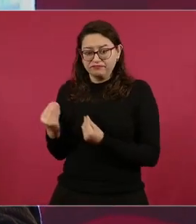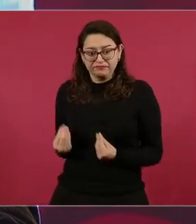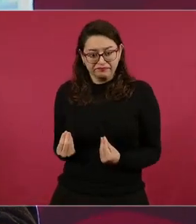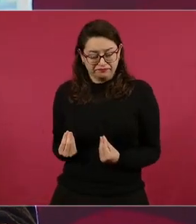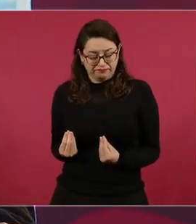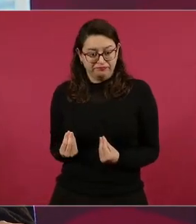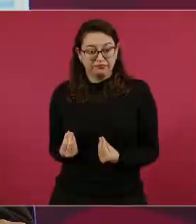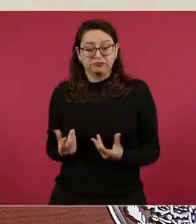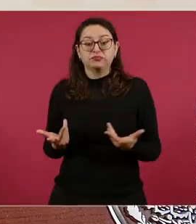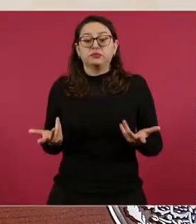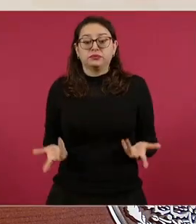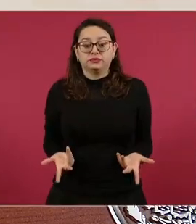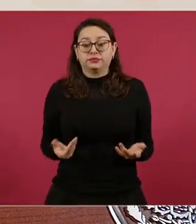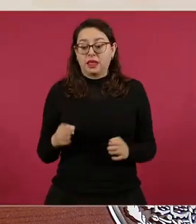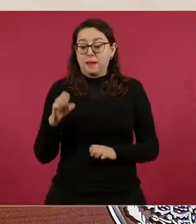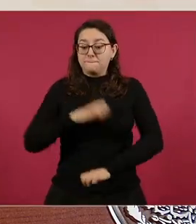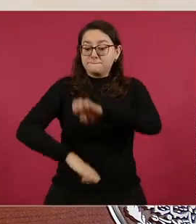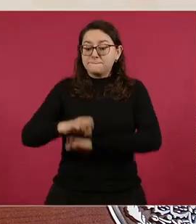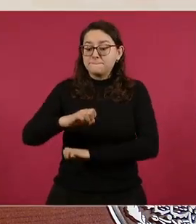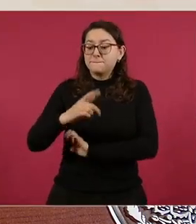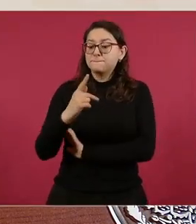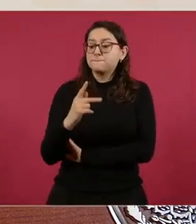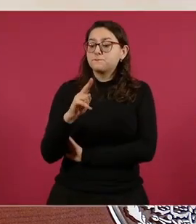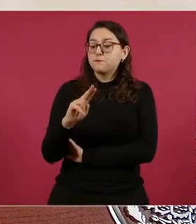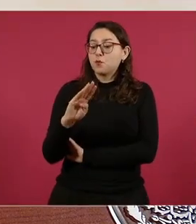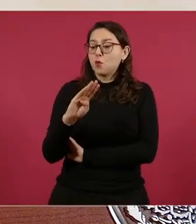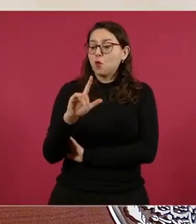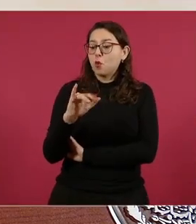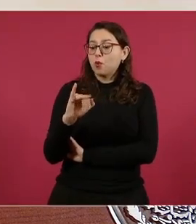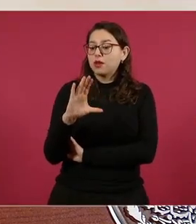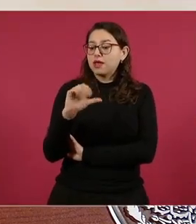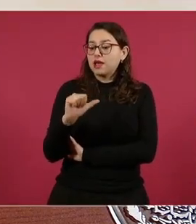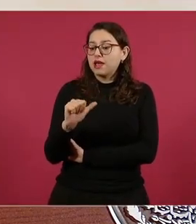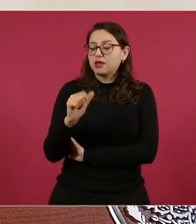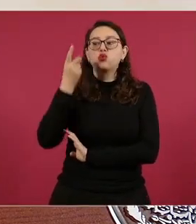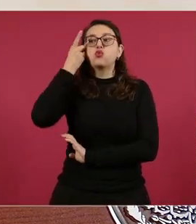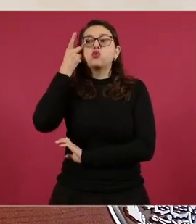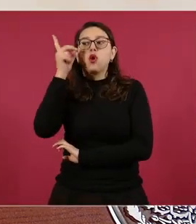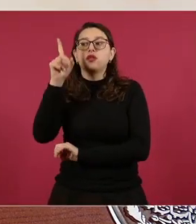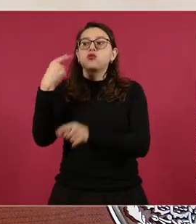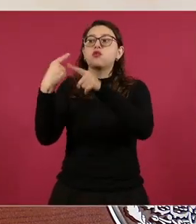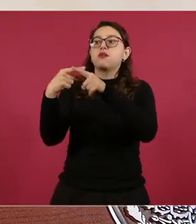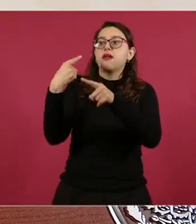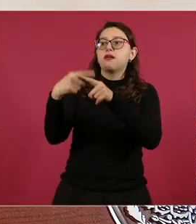Cuando se habla de empresas públicas, son empresas del pueblo.